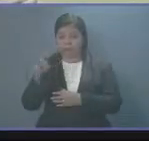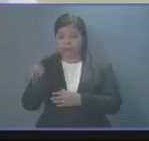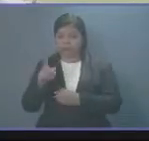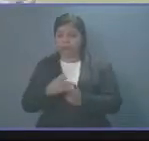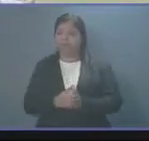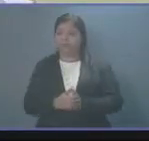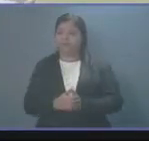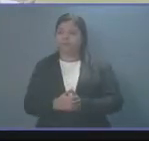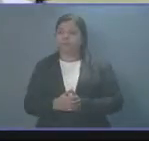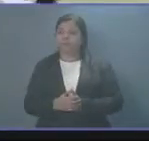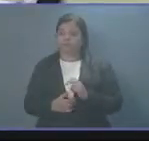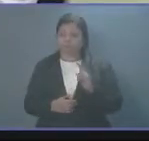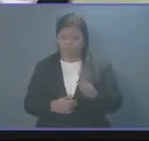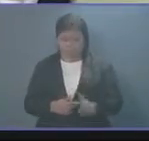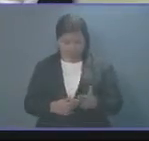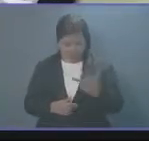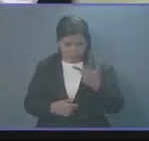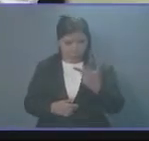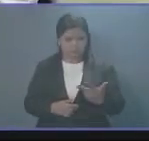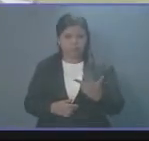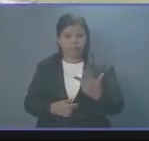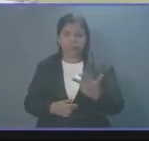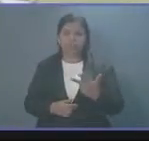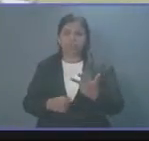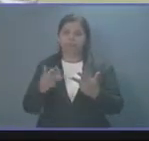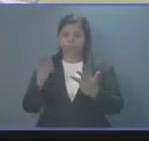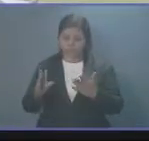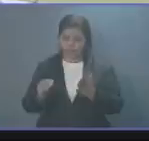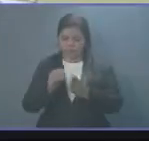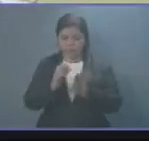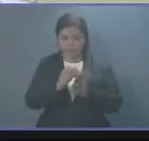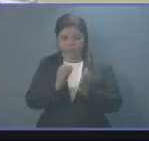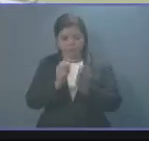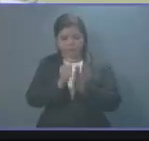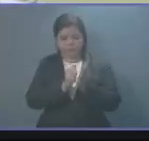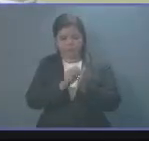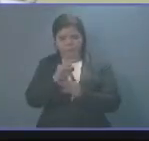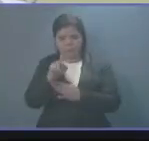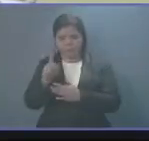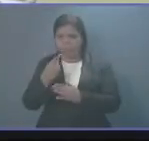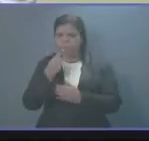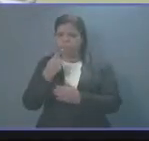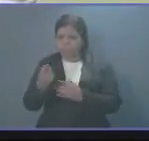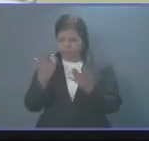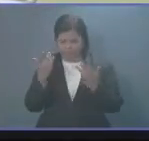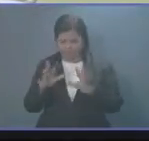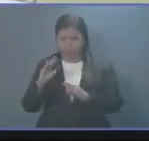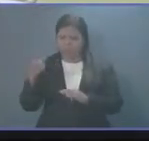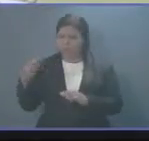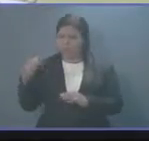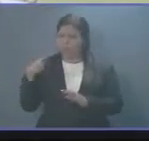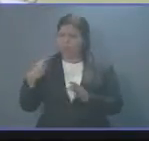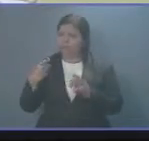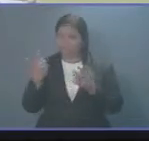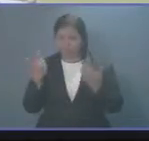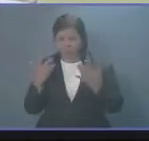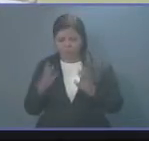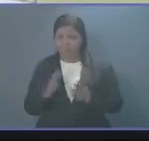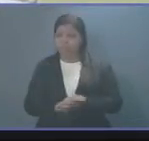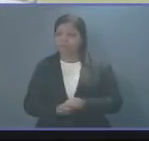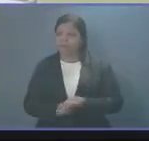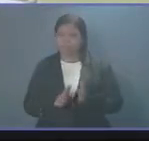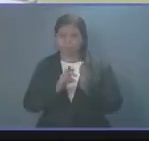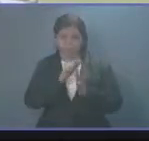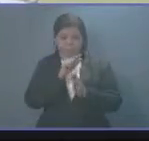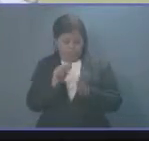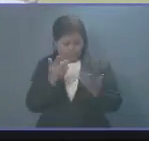antecitada. Tercero, que el aludido artículo 21 establece que una vez tome posesión la Junta Directiva del Español del